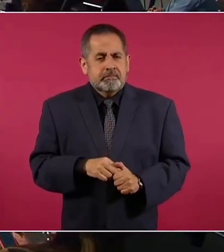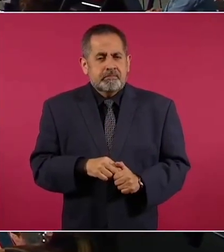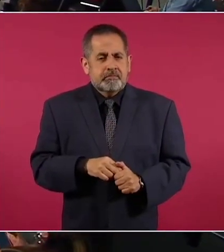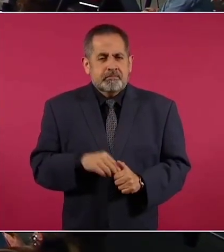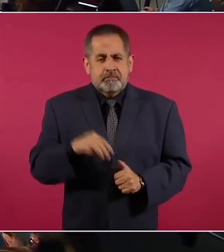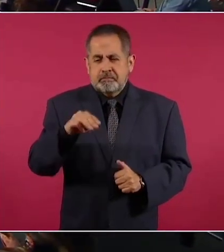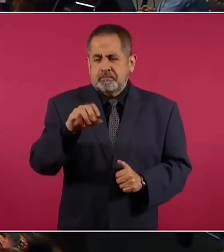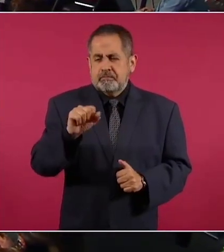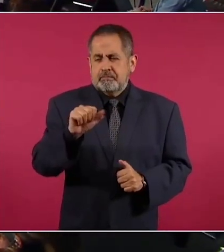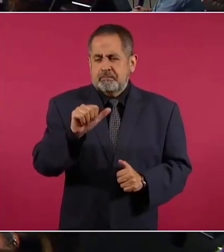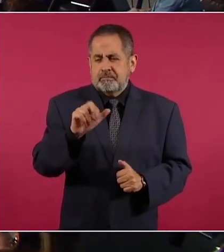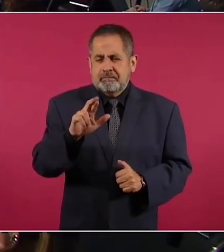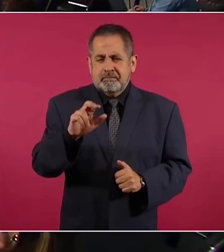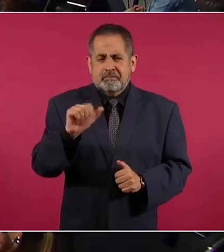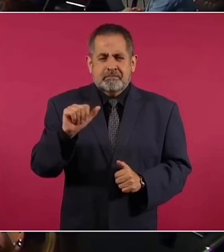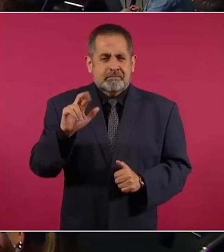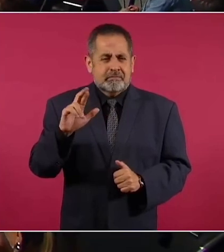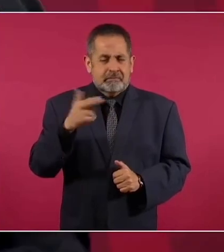Nazararo.